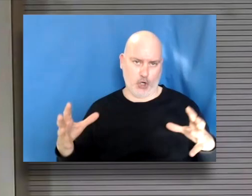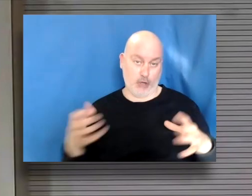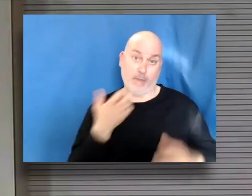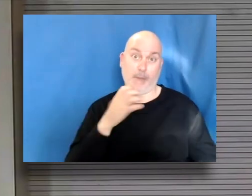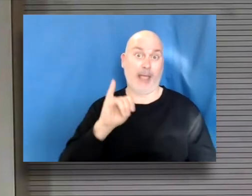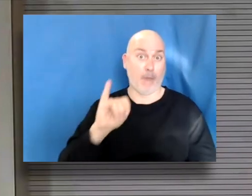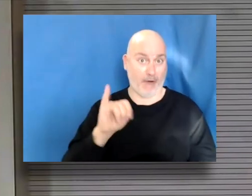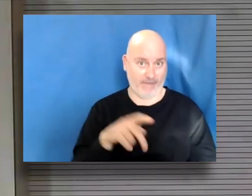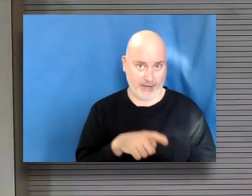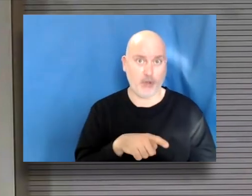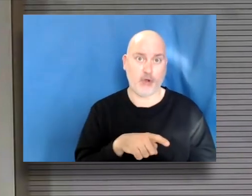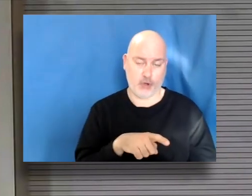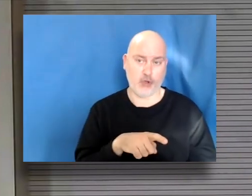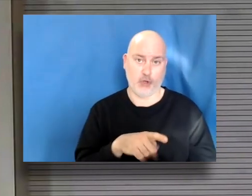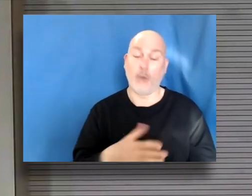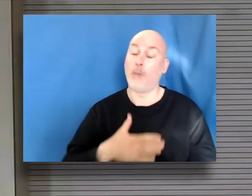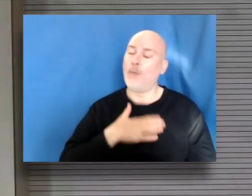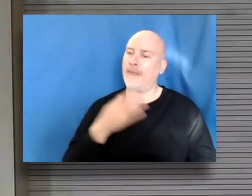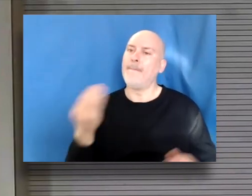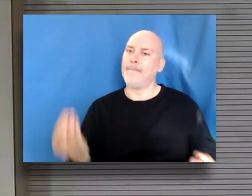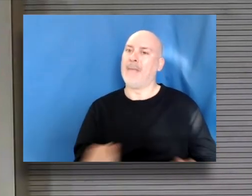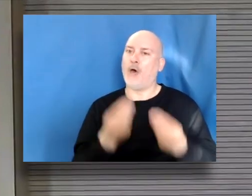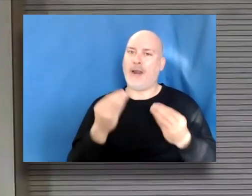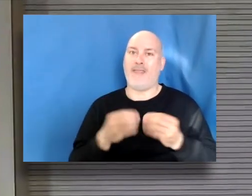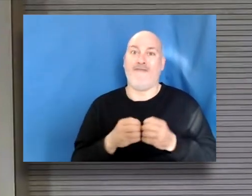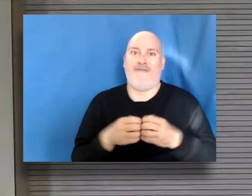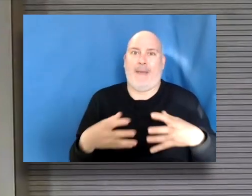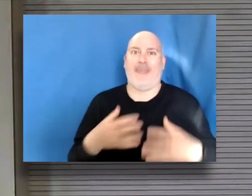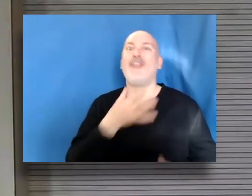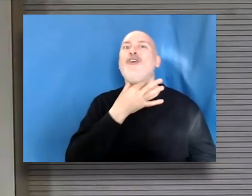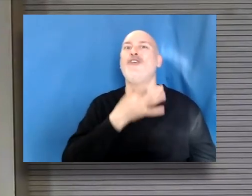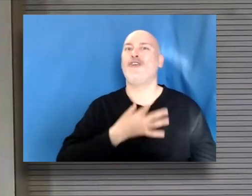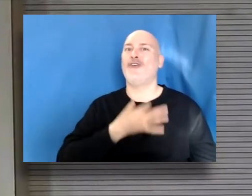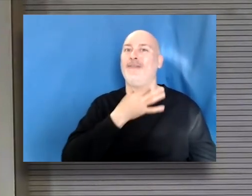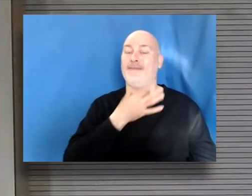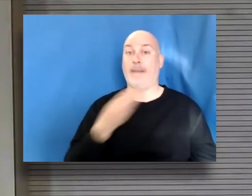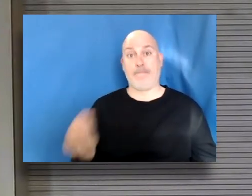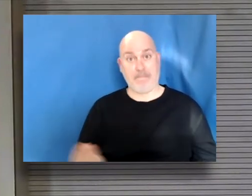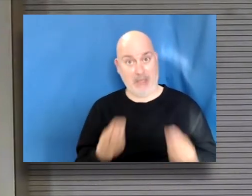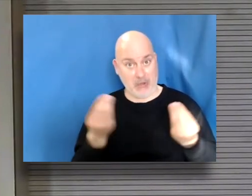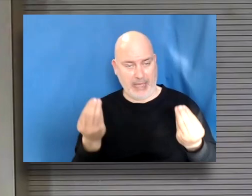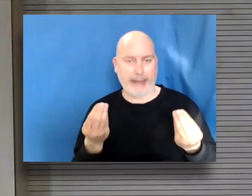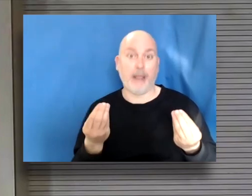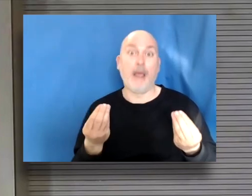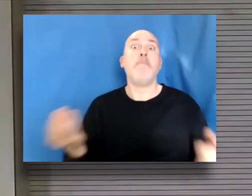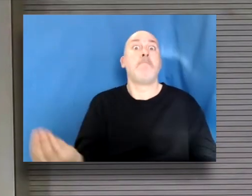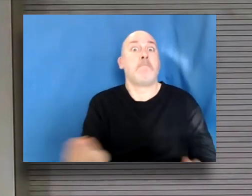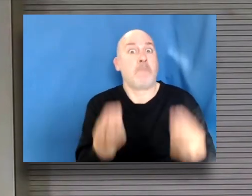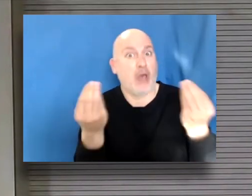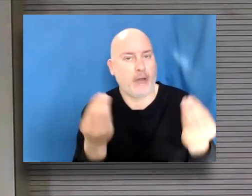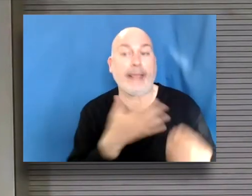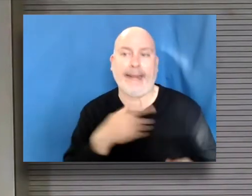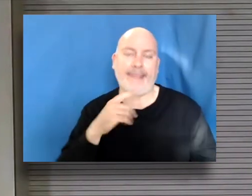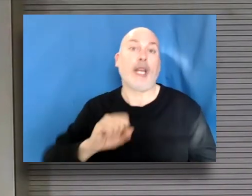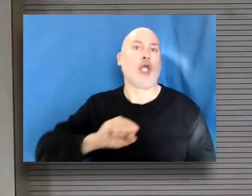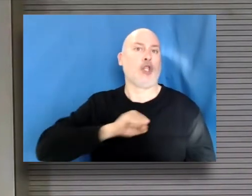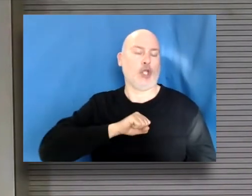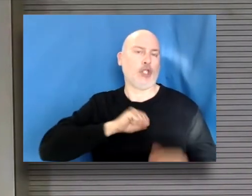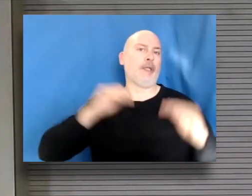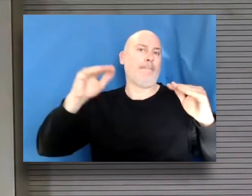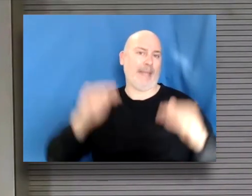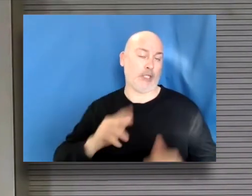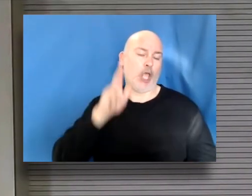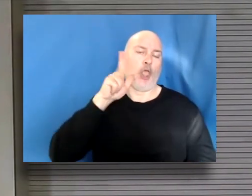ibuprofeno. Te puede mejorar la inflamación de la garganta y al mejorar esta inflamación disminuye la tos y el